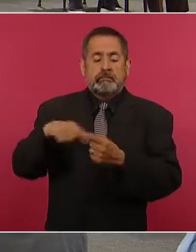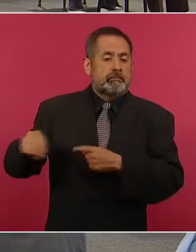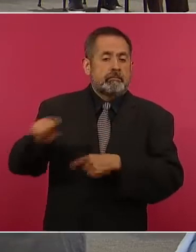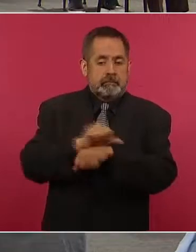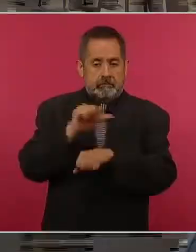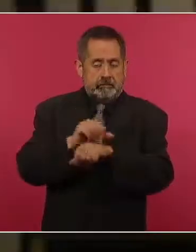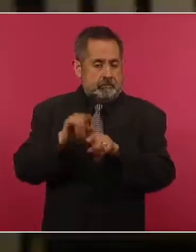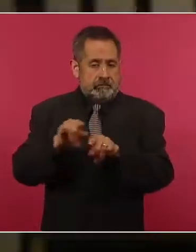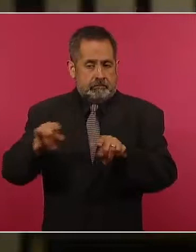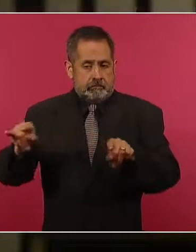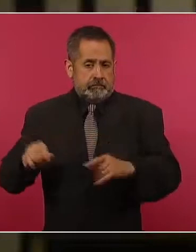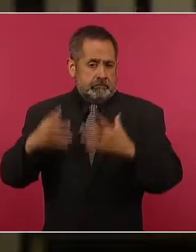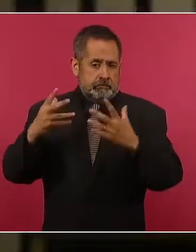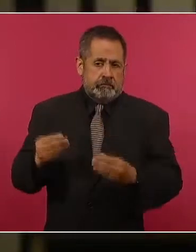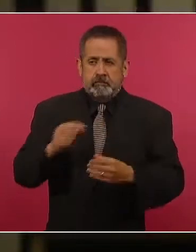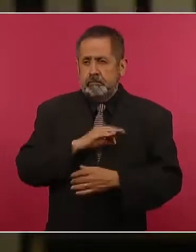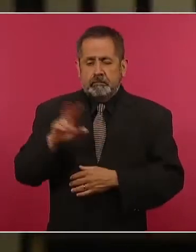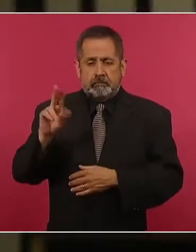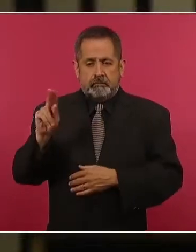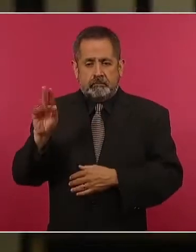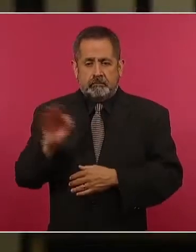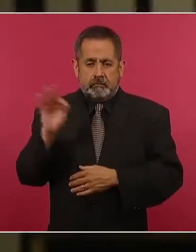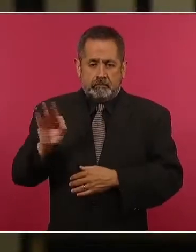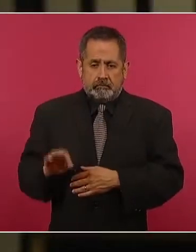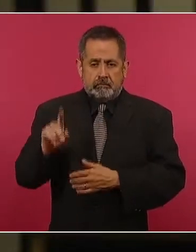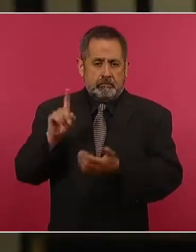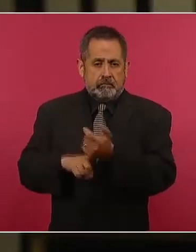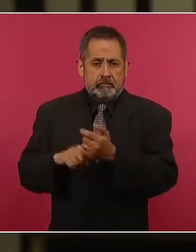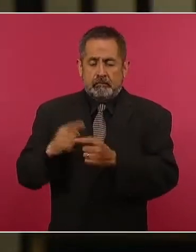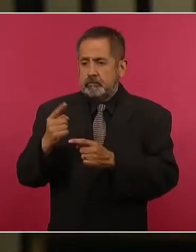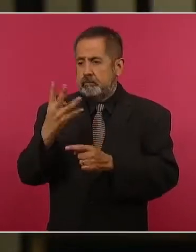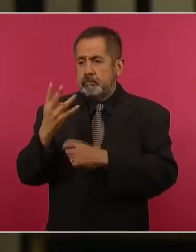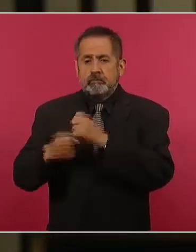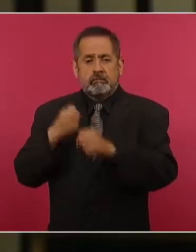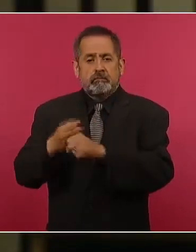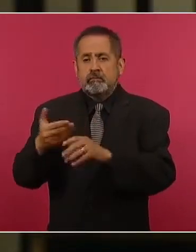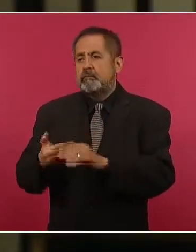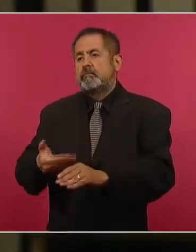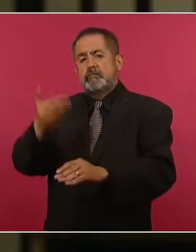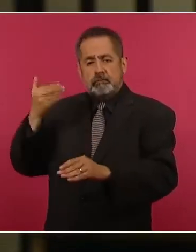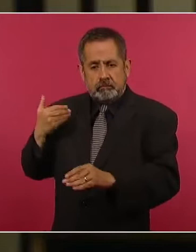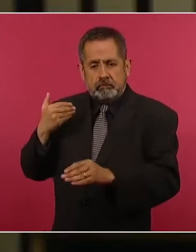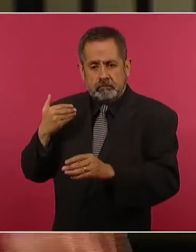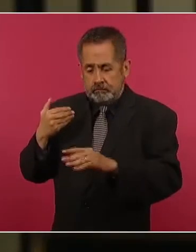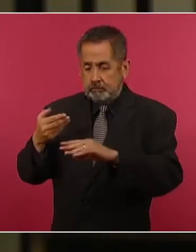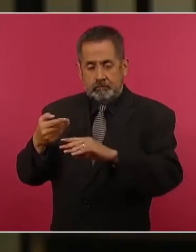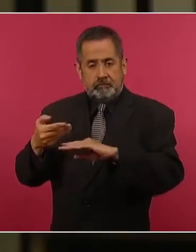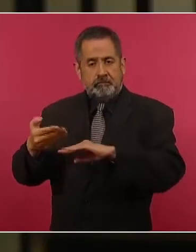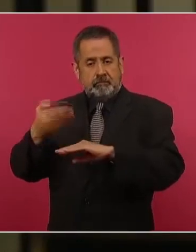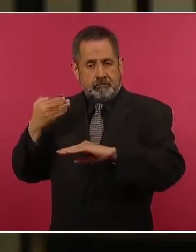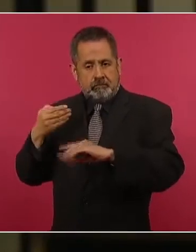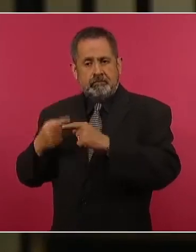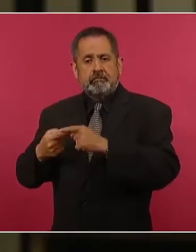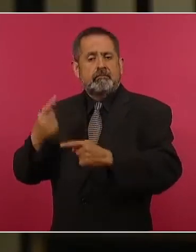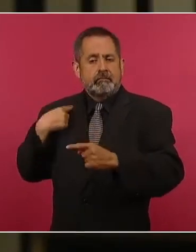vehicular, más del 80%, tiene más de 4 años. Entonces, estarían forzados a